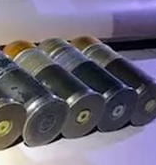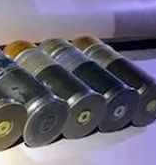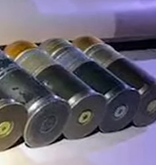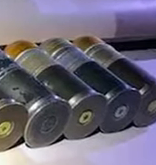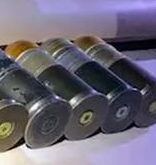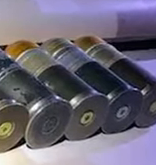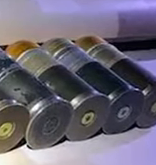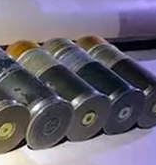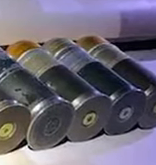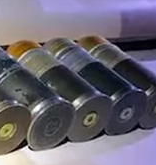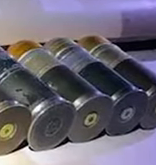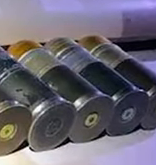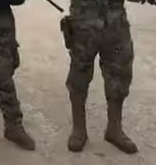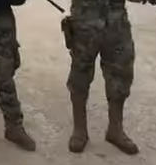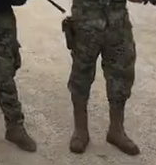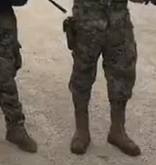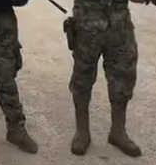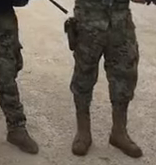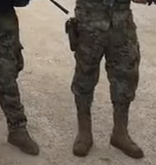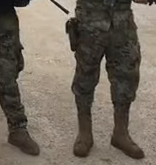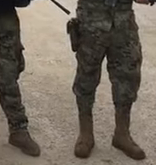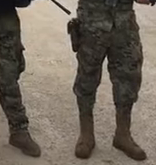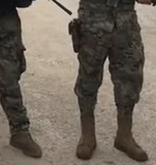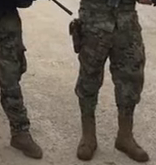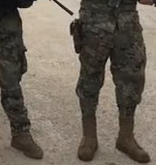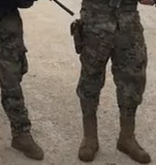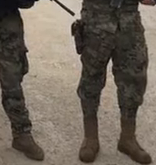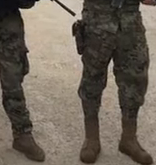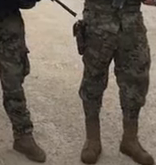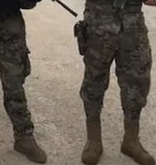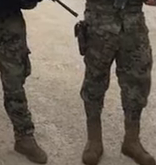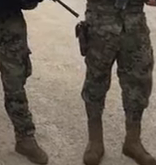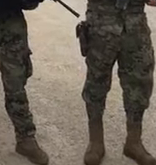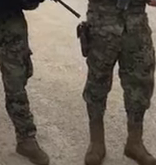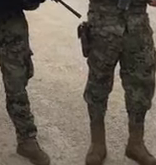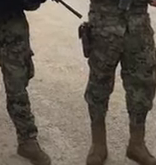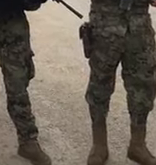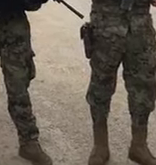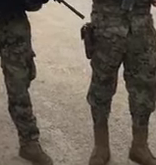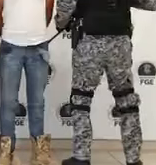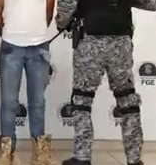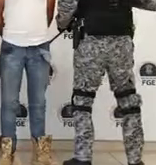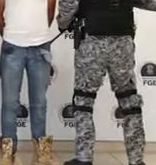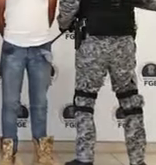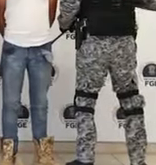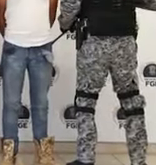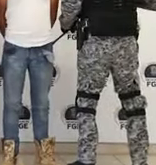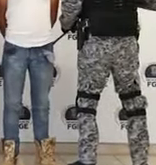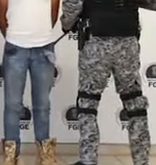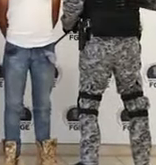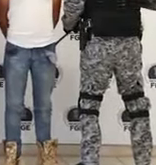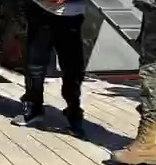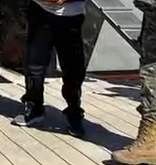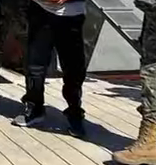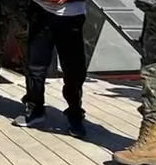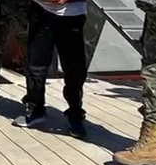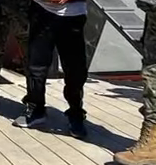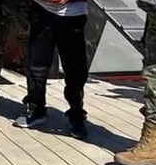incremento del 14%. Detenidos. Con el fortalecimiento de las actividades de inteligencia, en el 2022 se